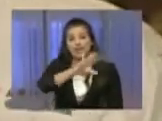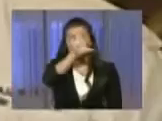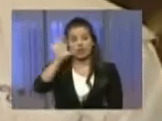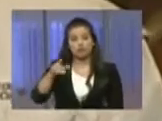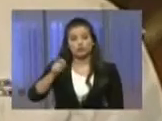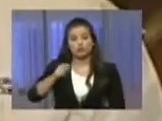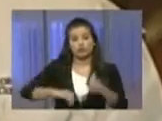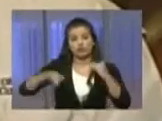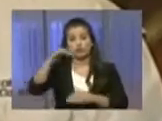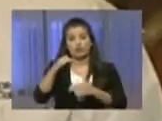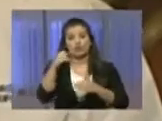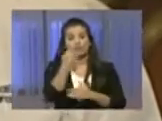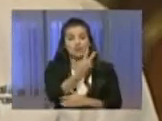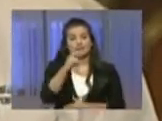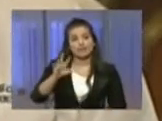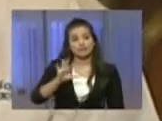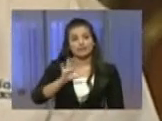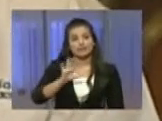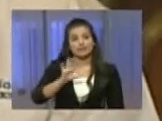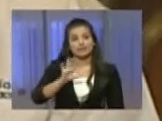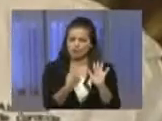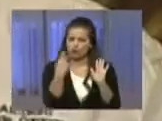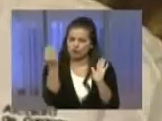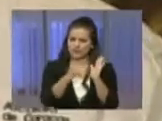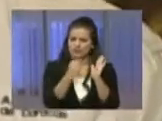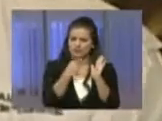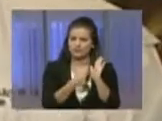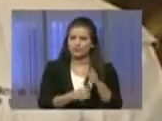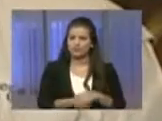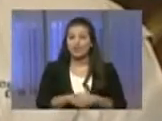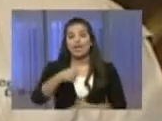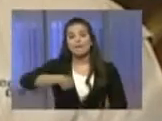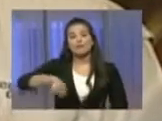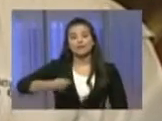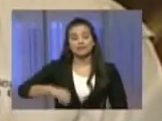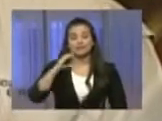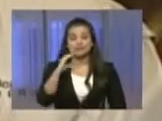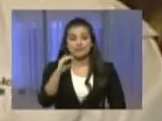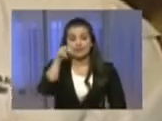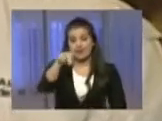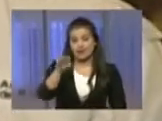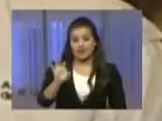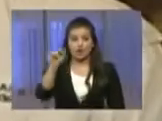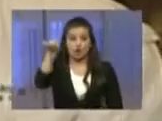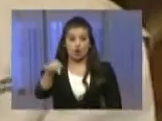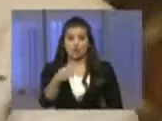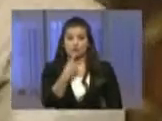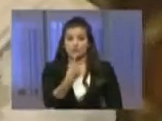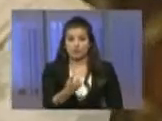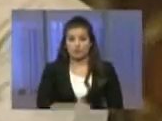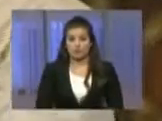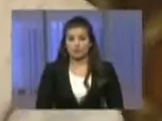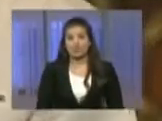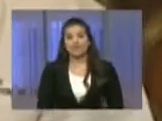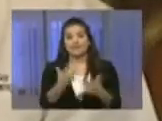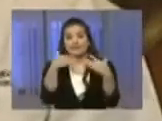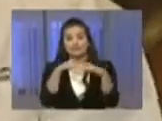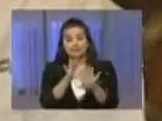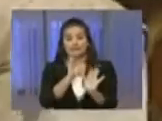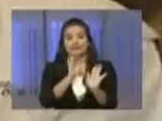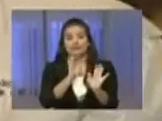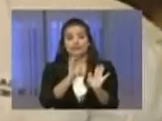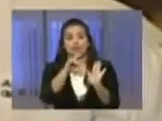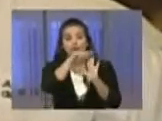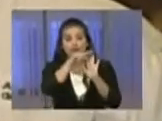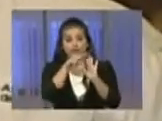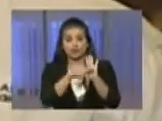Superiores de los 23 estados la presidenta del Consejo Nacional electoral hoy dijo que si se cumplen los requisitos es